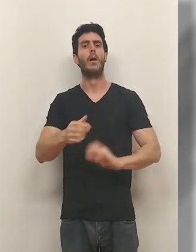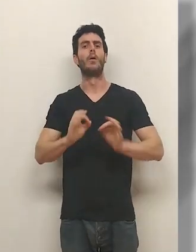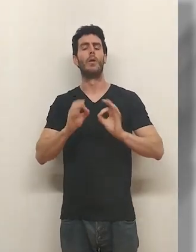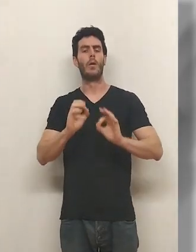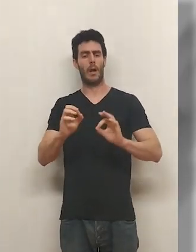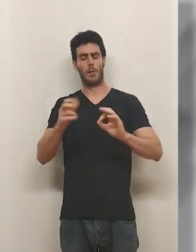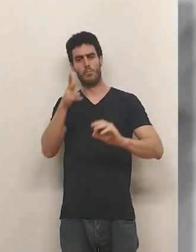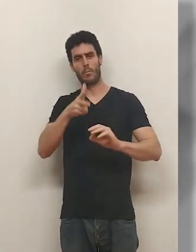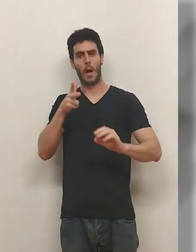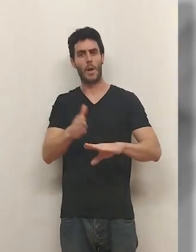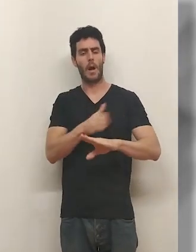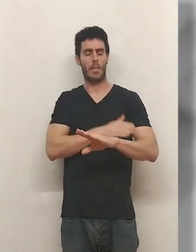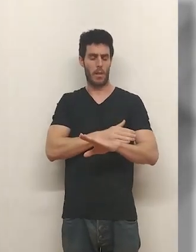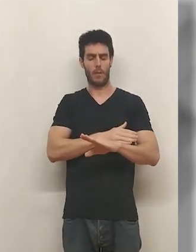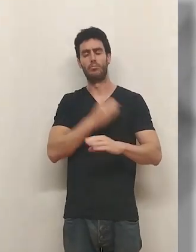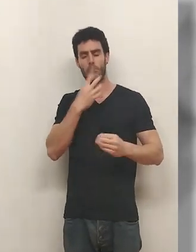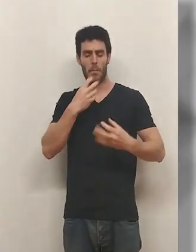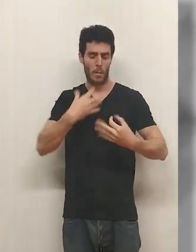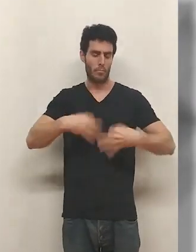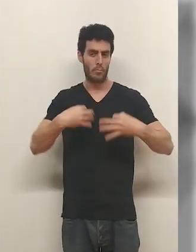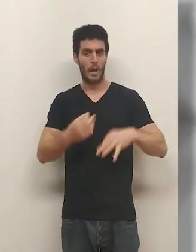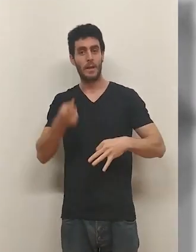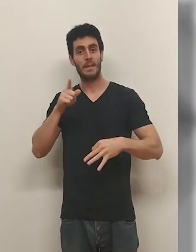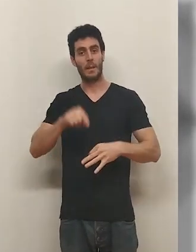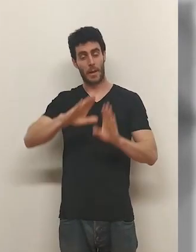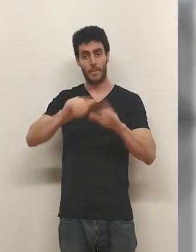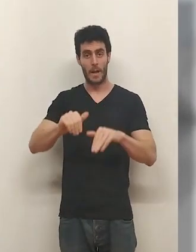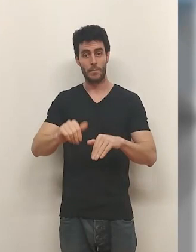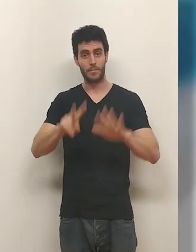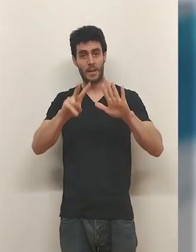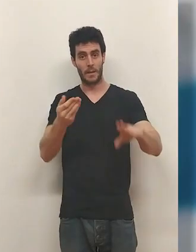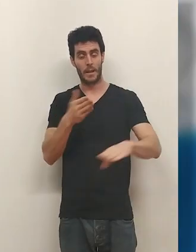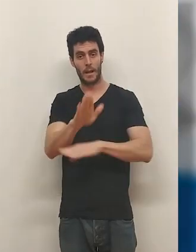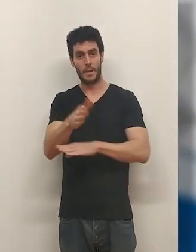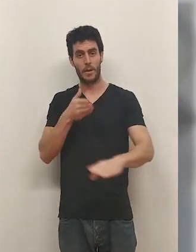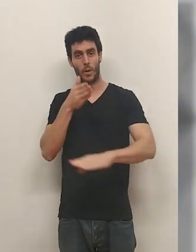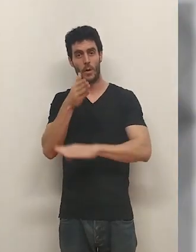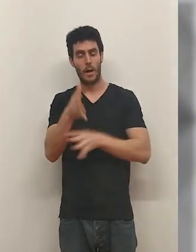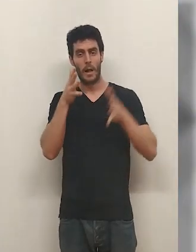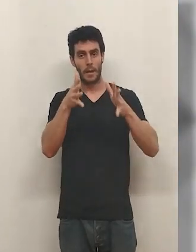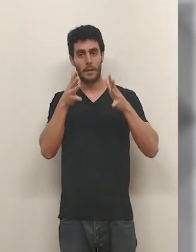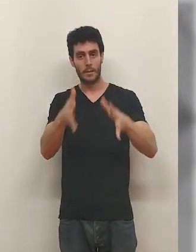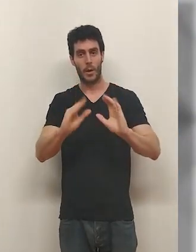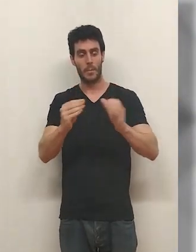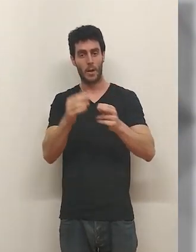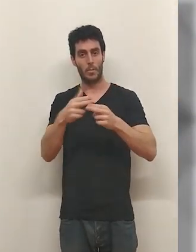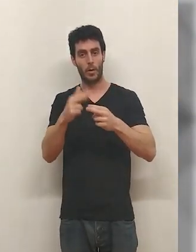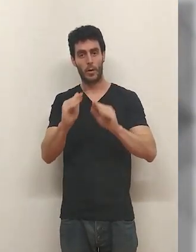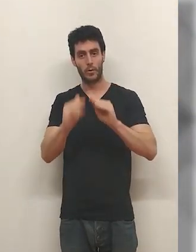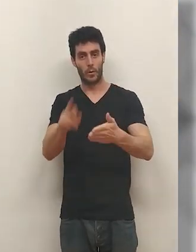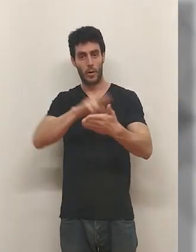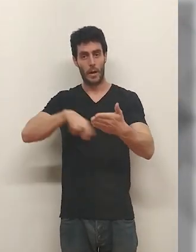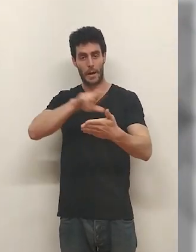cámaras mientras preparaban sus presentaciones, los bloques temáticos y el minuto de oro final. Los siete candidatos acudieron con asesores de sus partidos con quienes